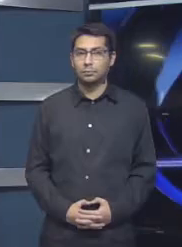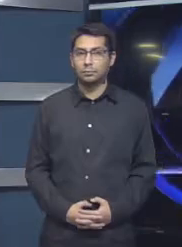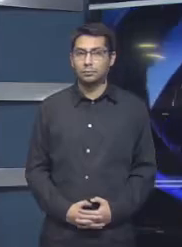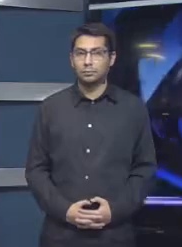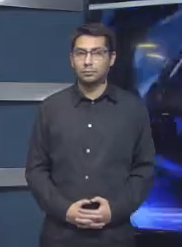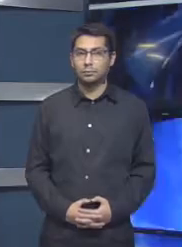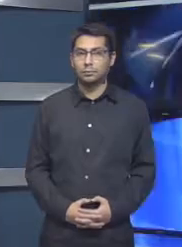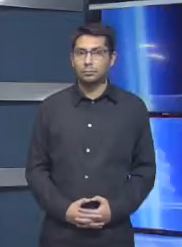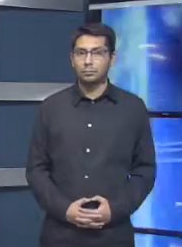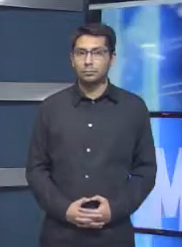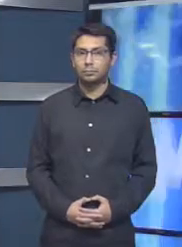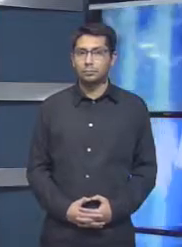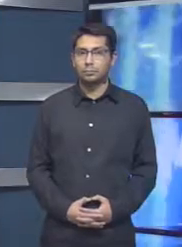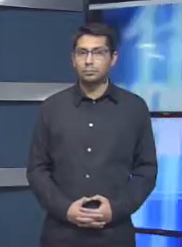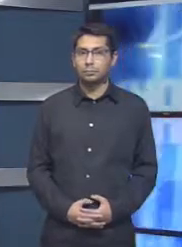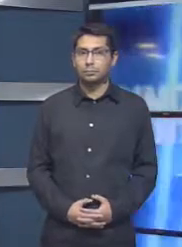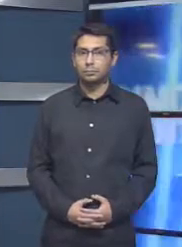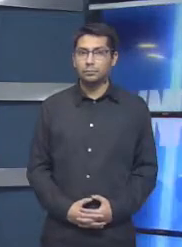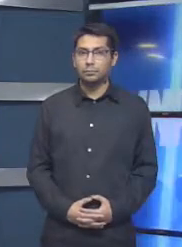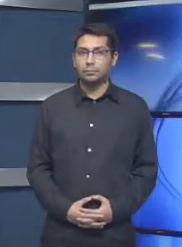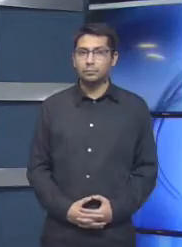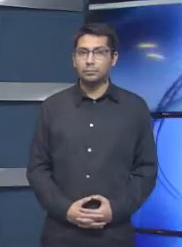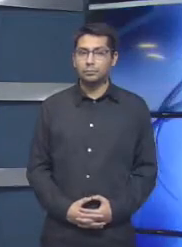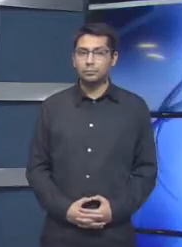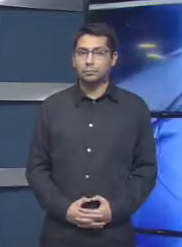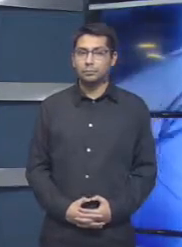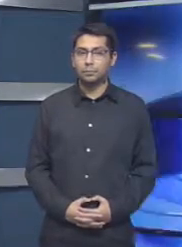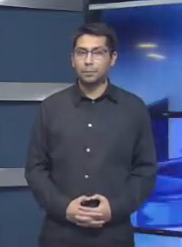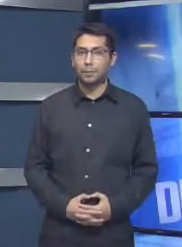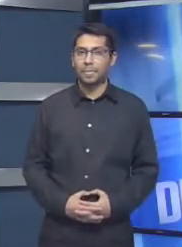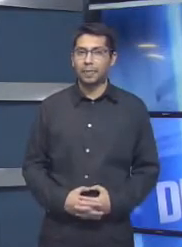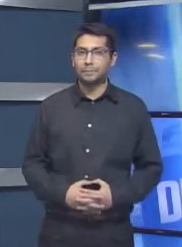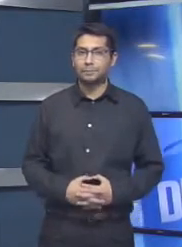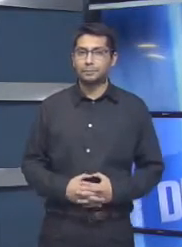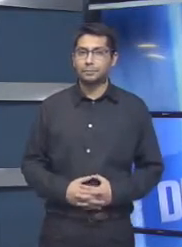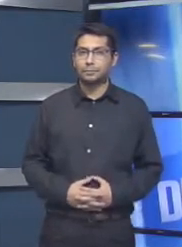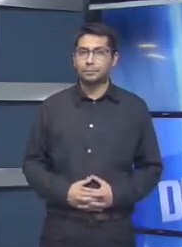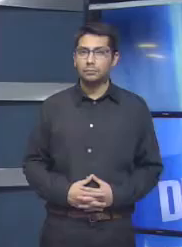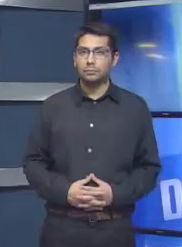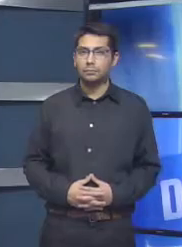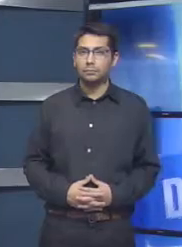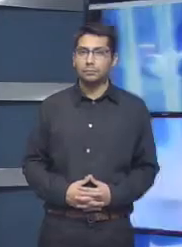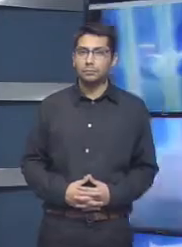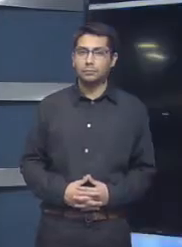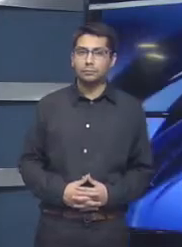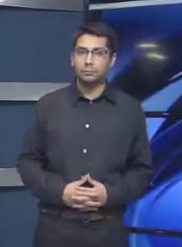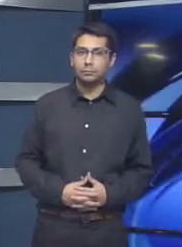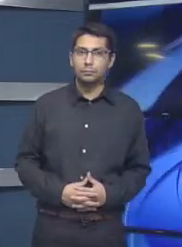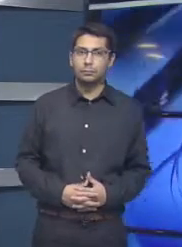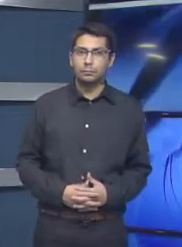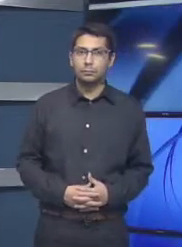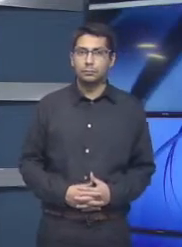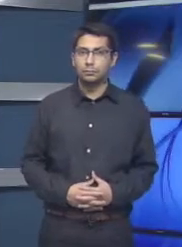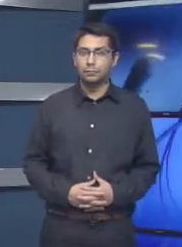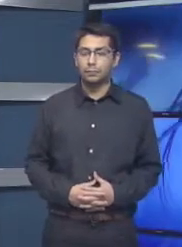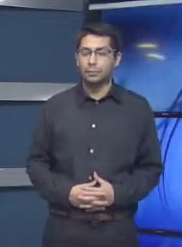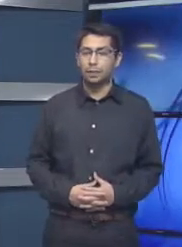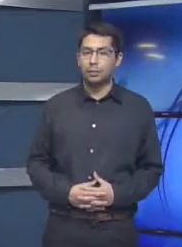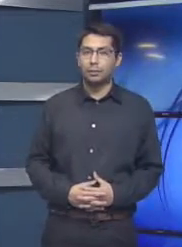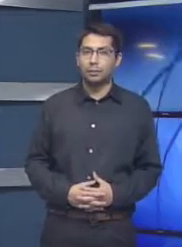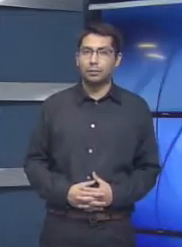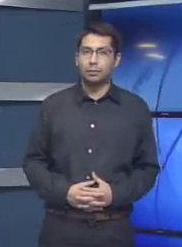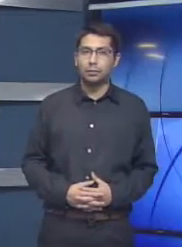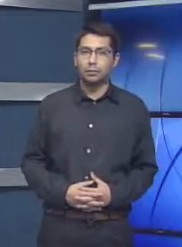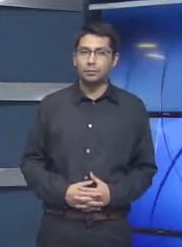entrando es muy poco. Claro. Es un, yo les diría que un 30% de lo que realmente se necesita.